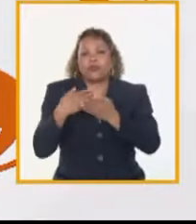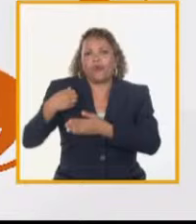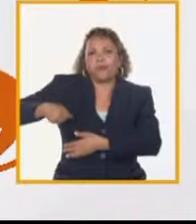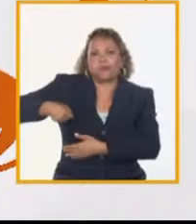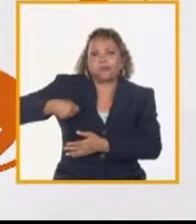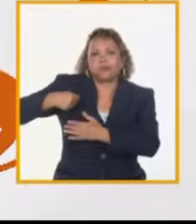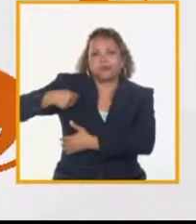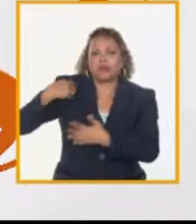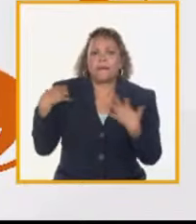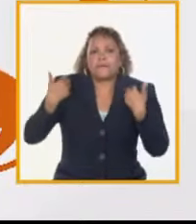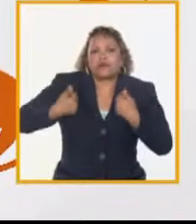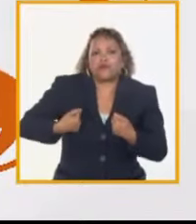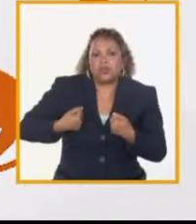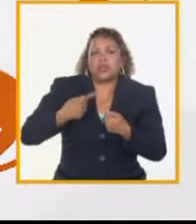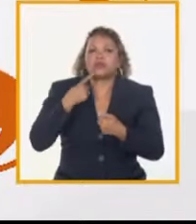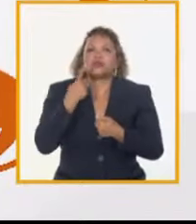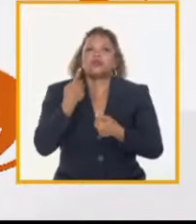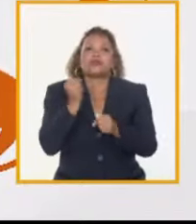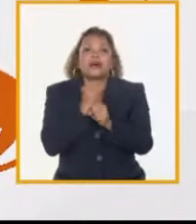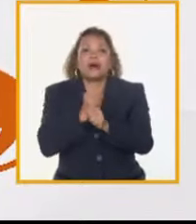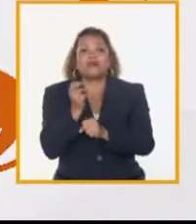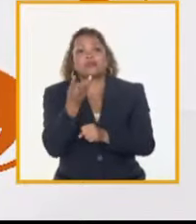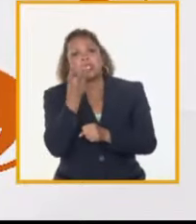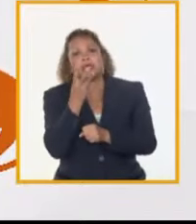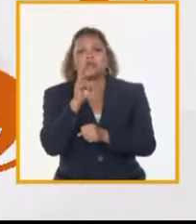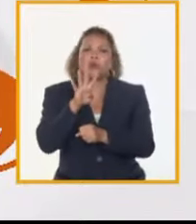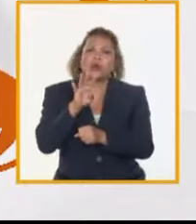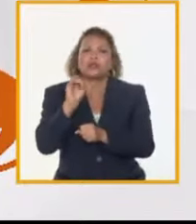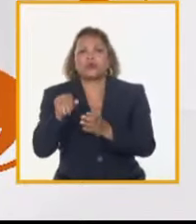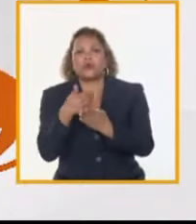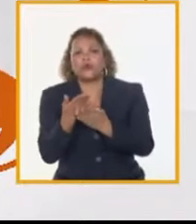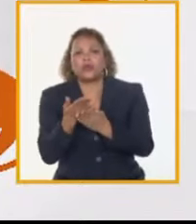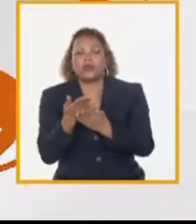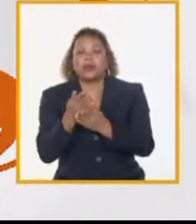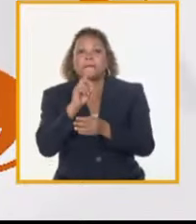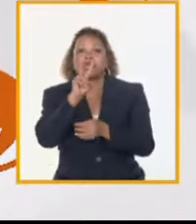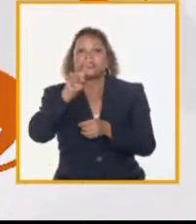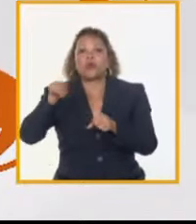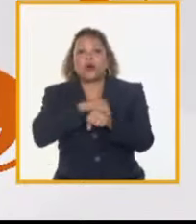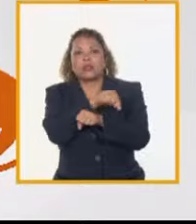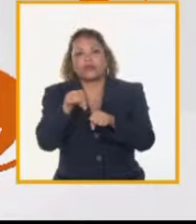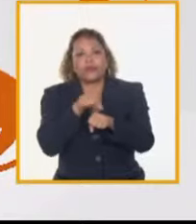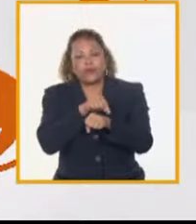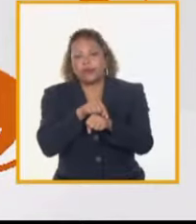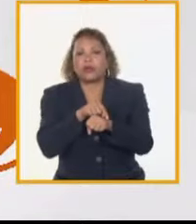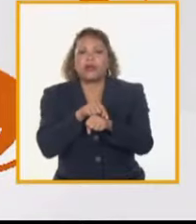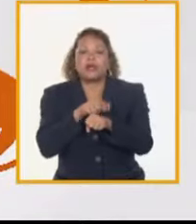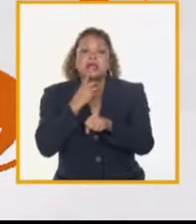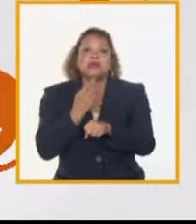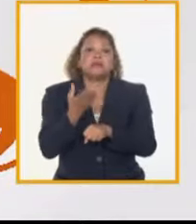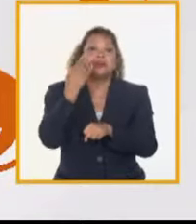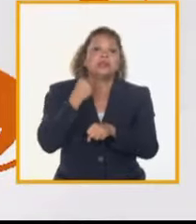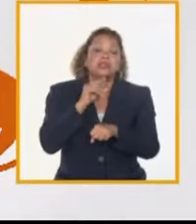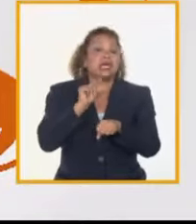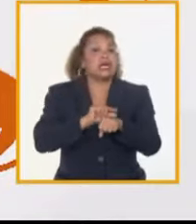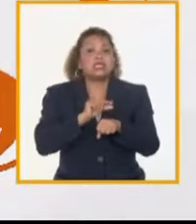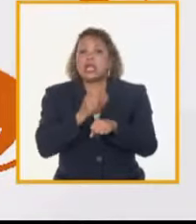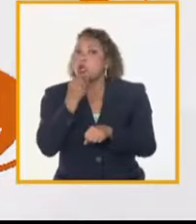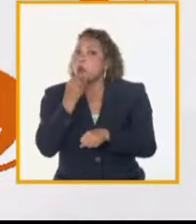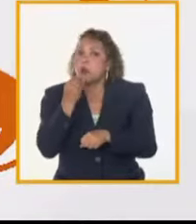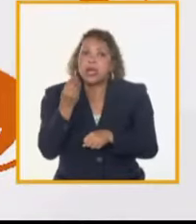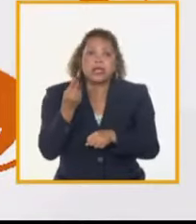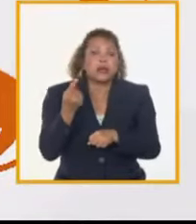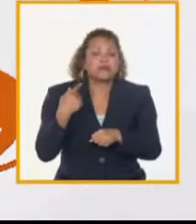cada 3-4 días. Entonces, ¿qué sucede? Yo trabajo 24 horas. Dice que en la gacela no se puede llevar